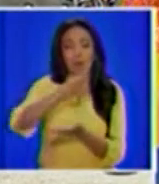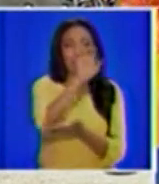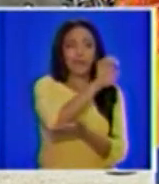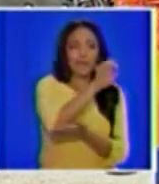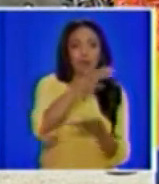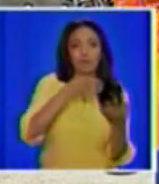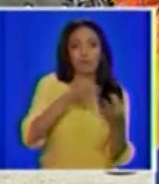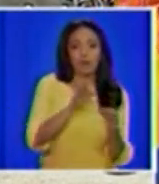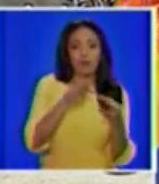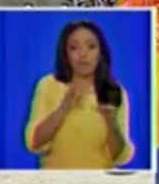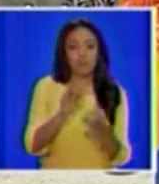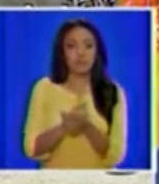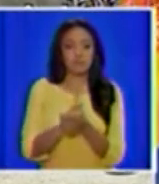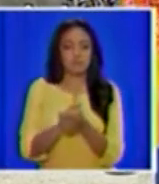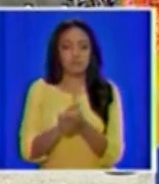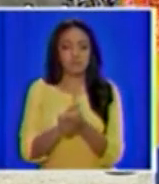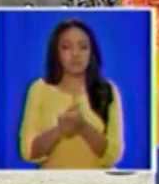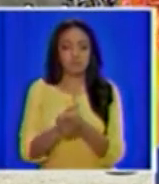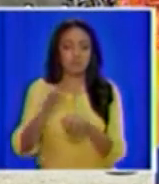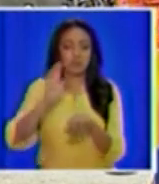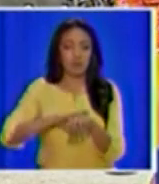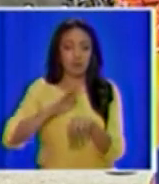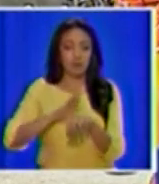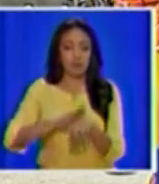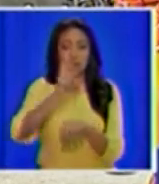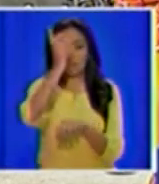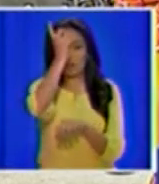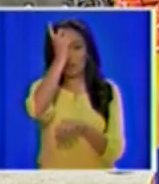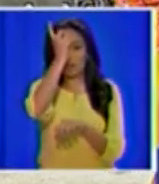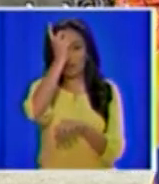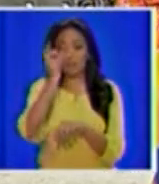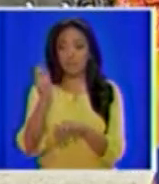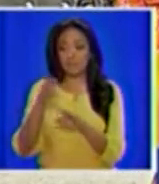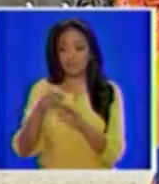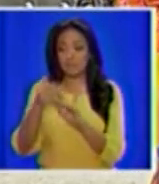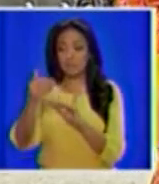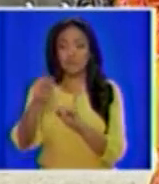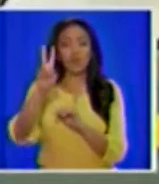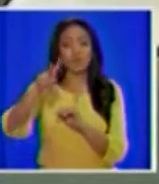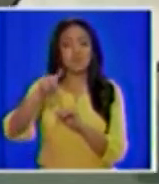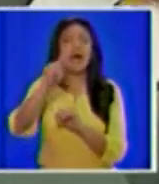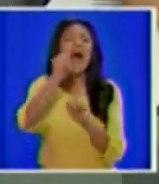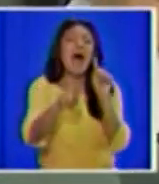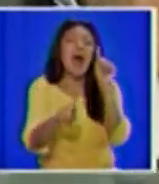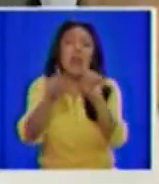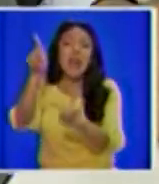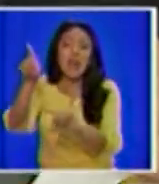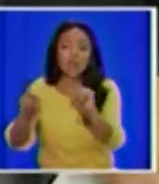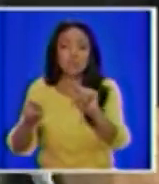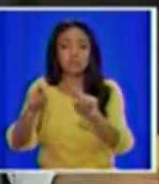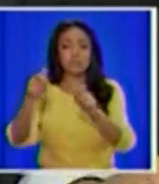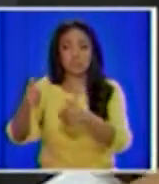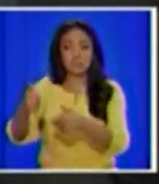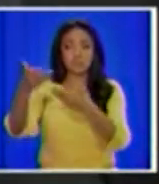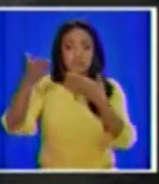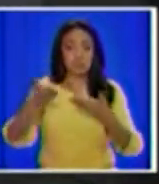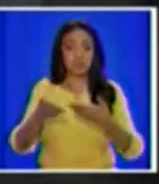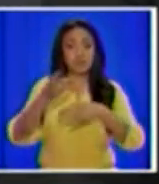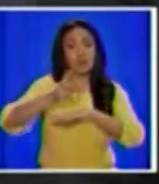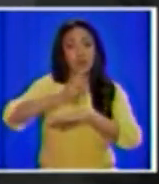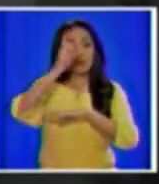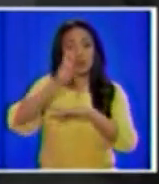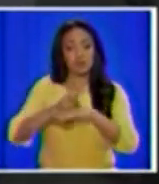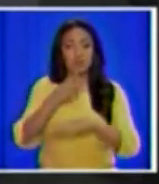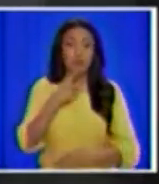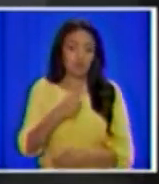febrero y que en los casos en que se deben más de 2 meses son puntuales. Nos recibió el director subrogante de la entidad,